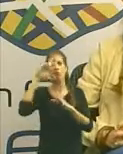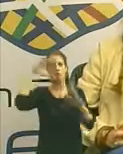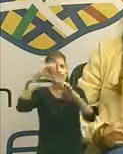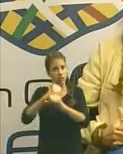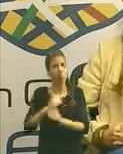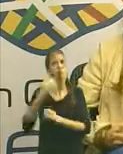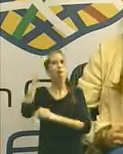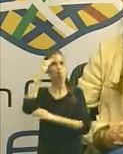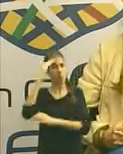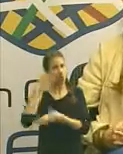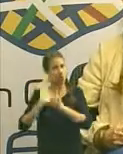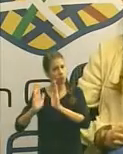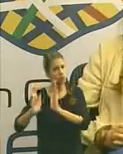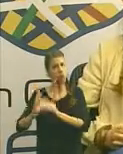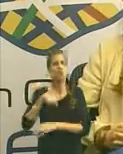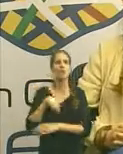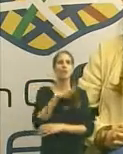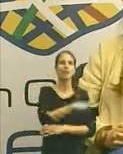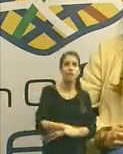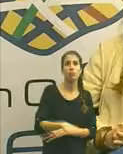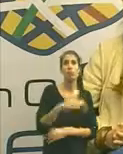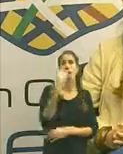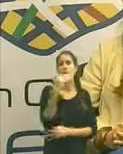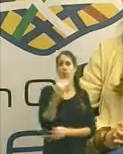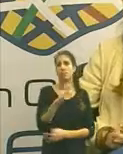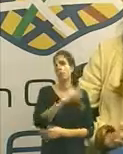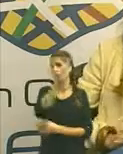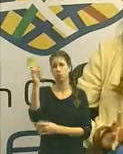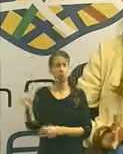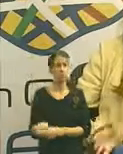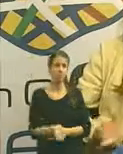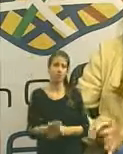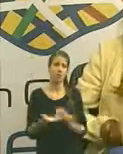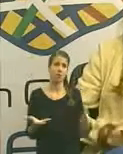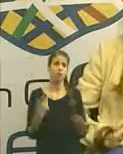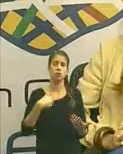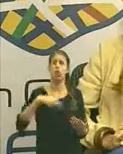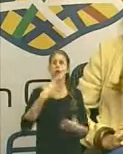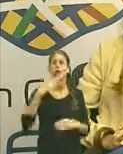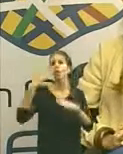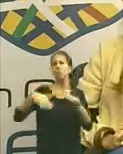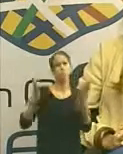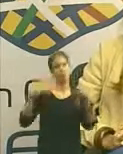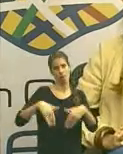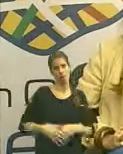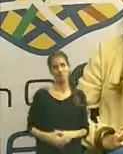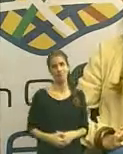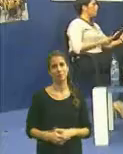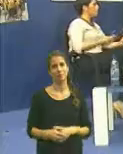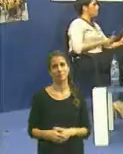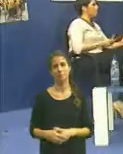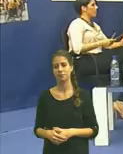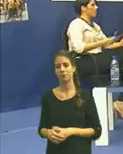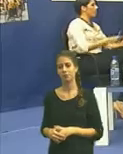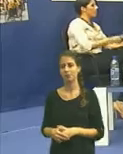memoria, y luego trabajamos con niños, con adolescentes, de todo, no tenemos ninguna límite de edad. ¿Y qué